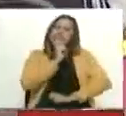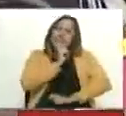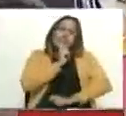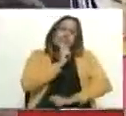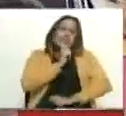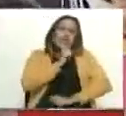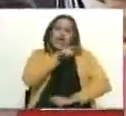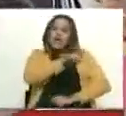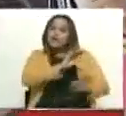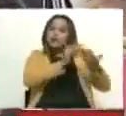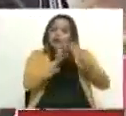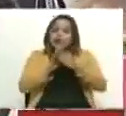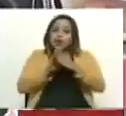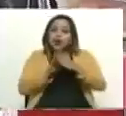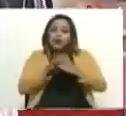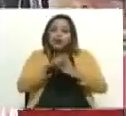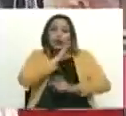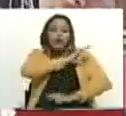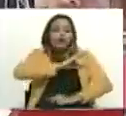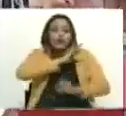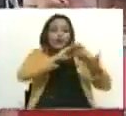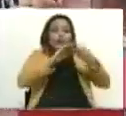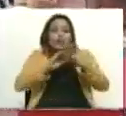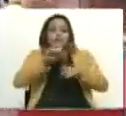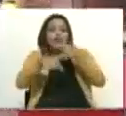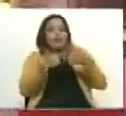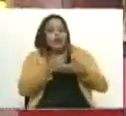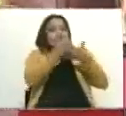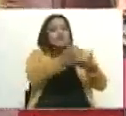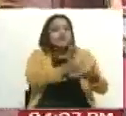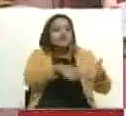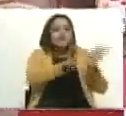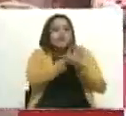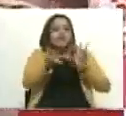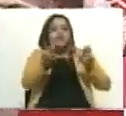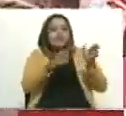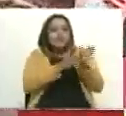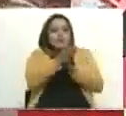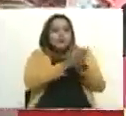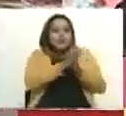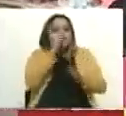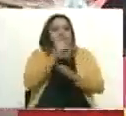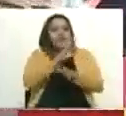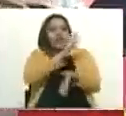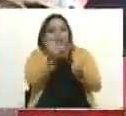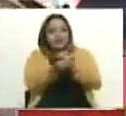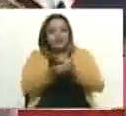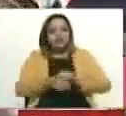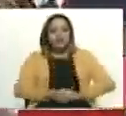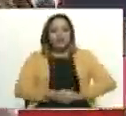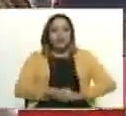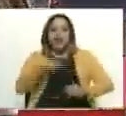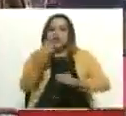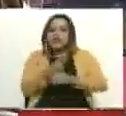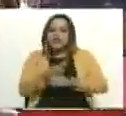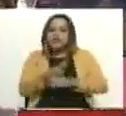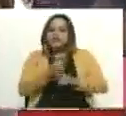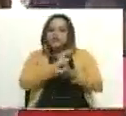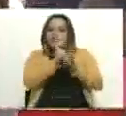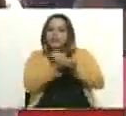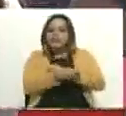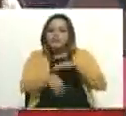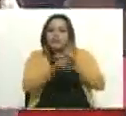esa comuna o ese consejo comunal se beneficie de la ley de nuevos emprendimientos. Tenemos que adaptarla, tenemos que reformar la ley